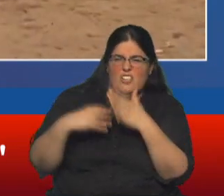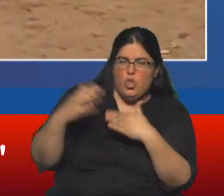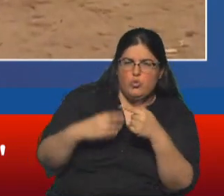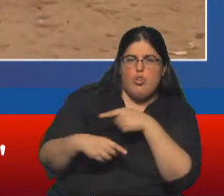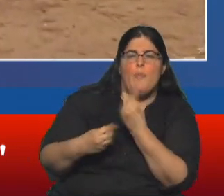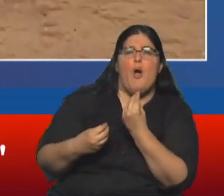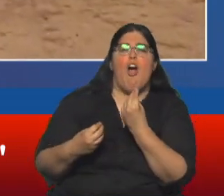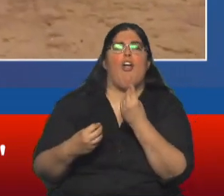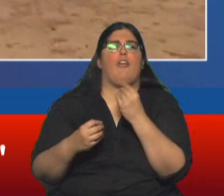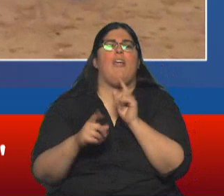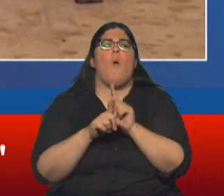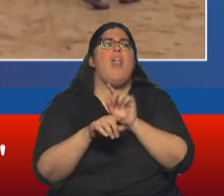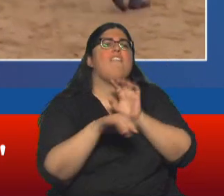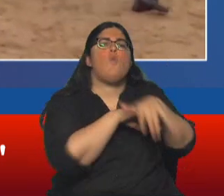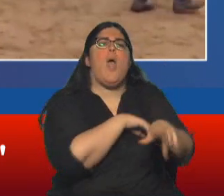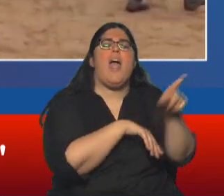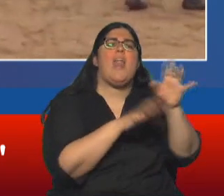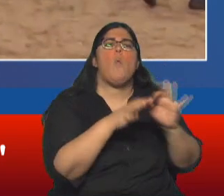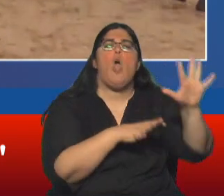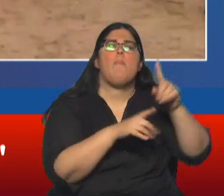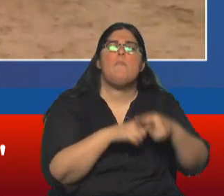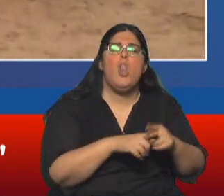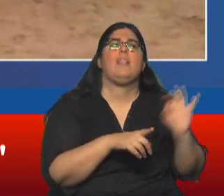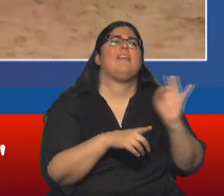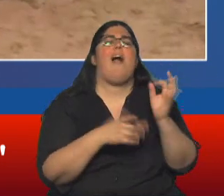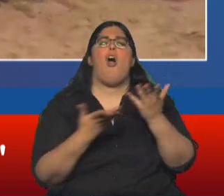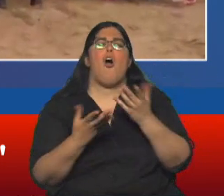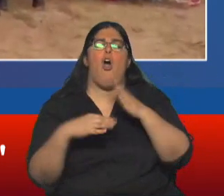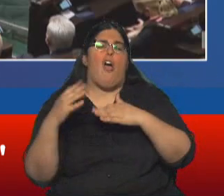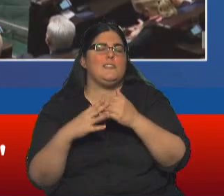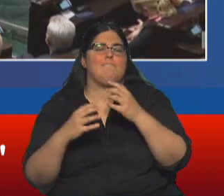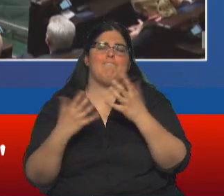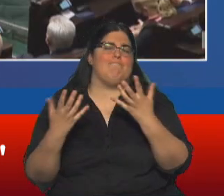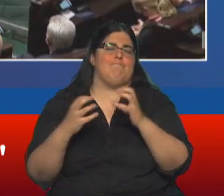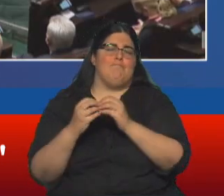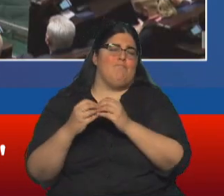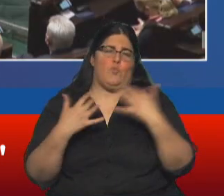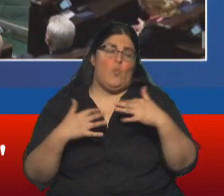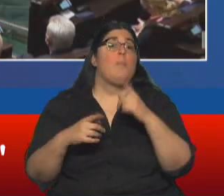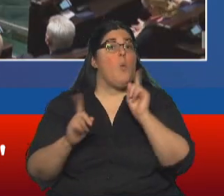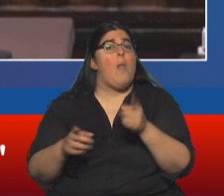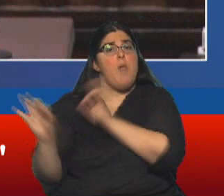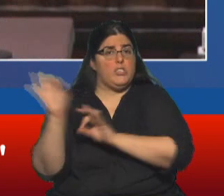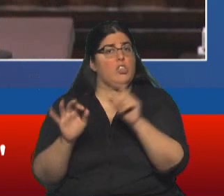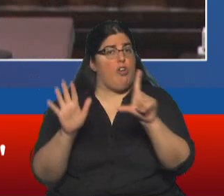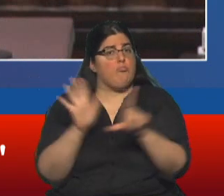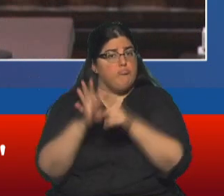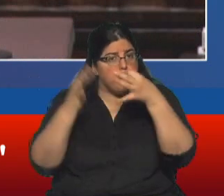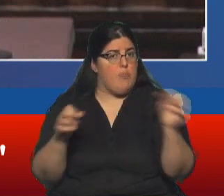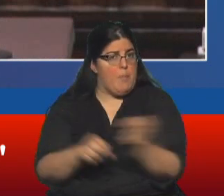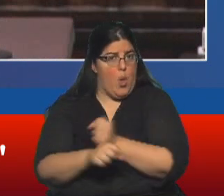influir en la política de la Unión Europea. El tema es que este proyecto fue legal, fue aprobado. Ahora falta